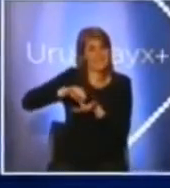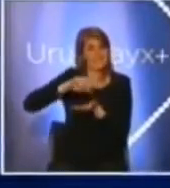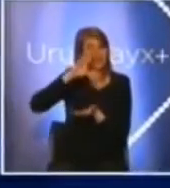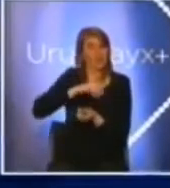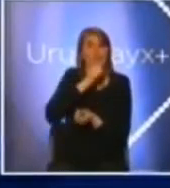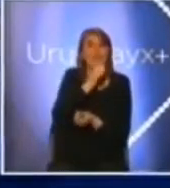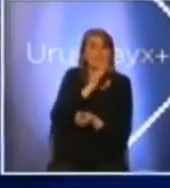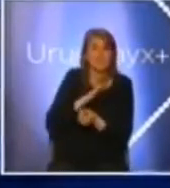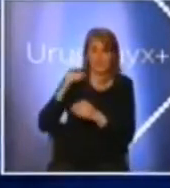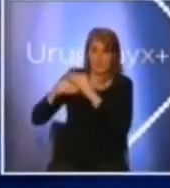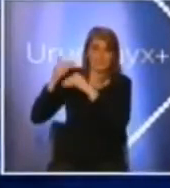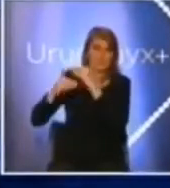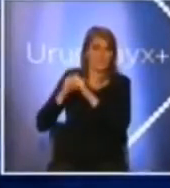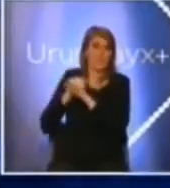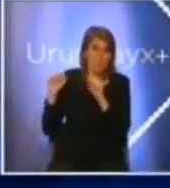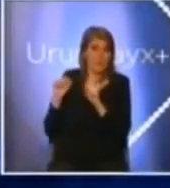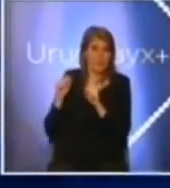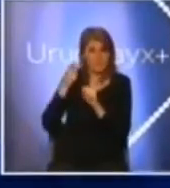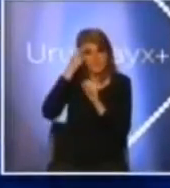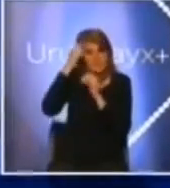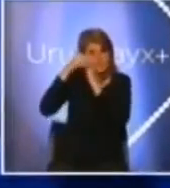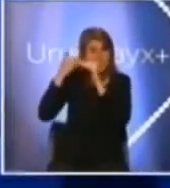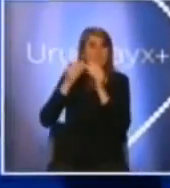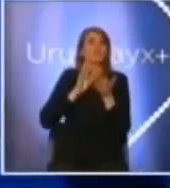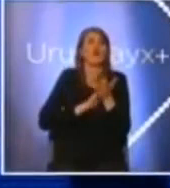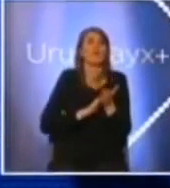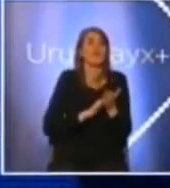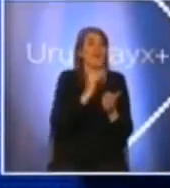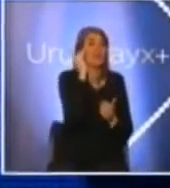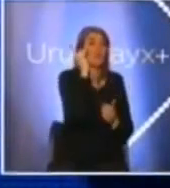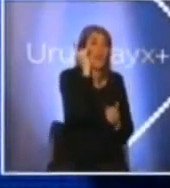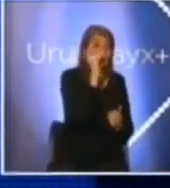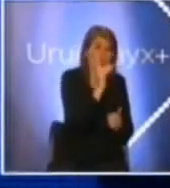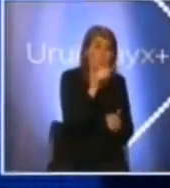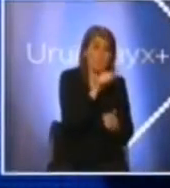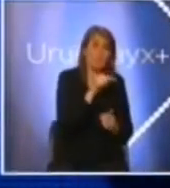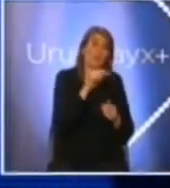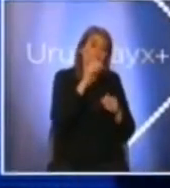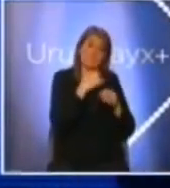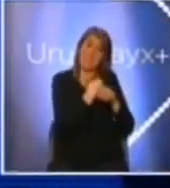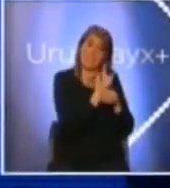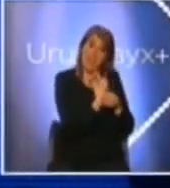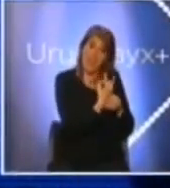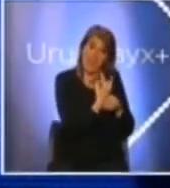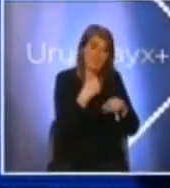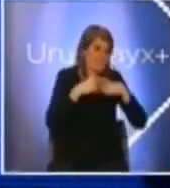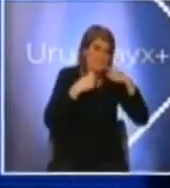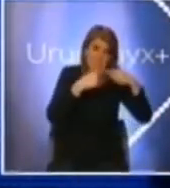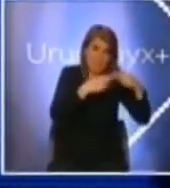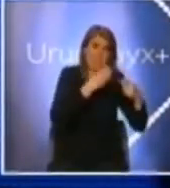esta tecnología a disposición. En educación, el plan Ceibal seguirá creciendo en